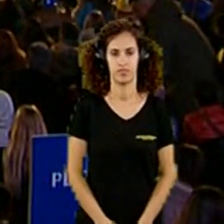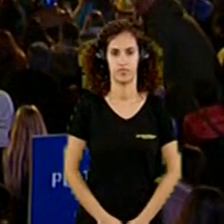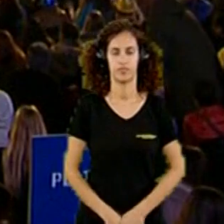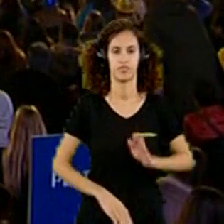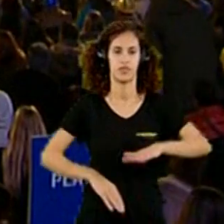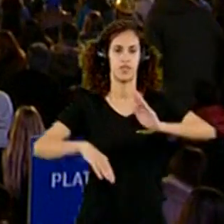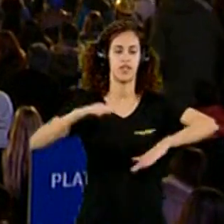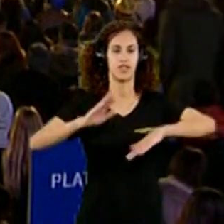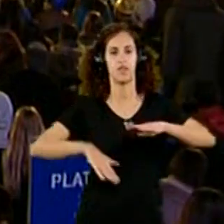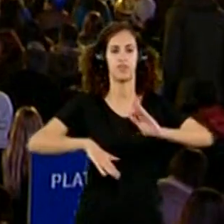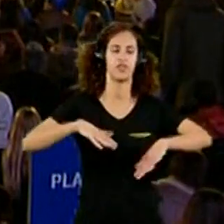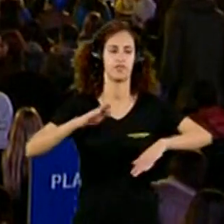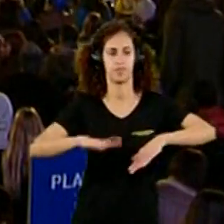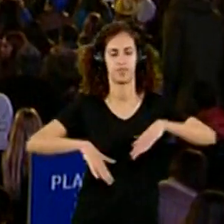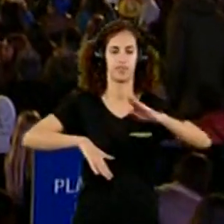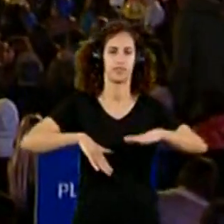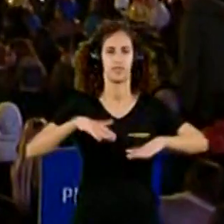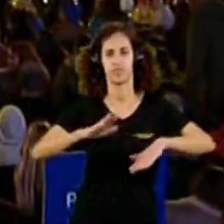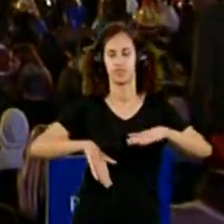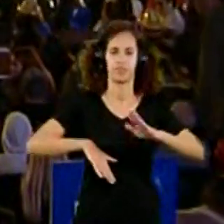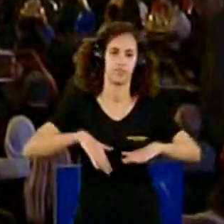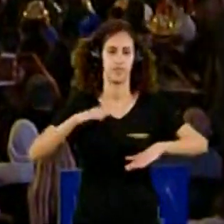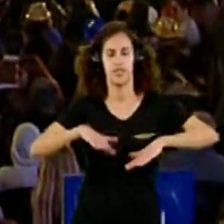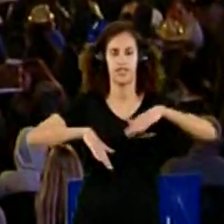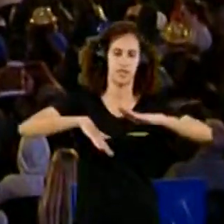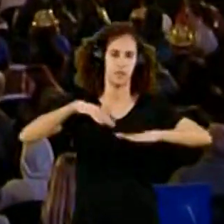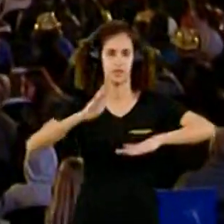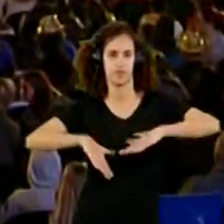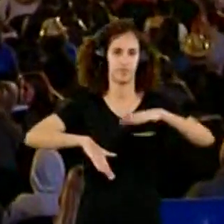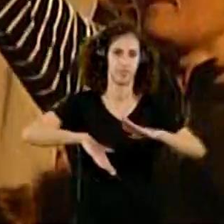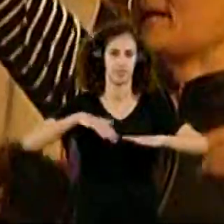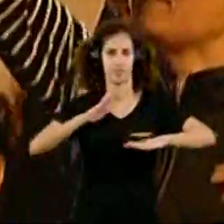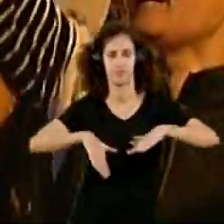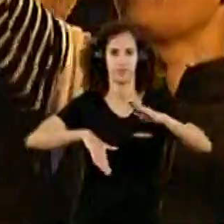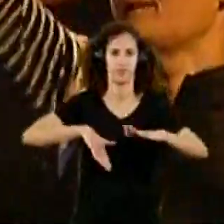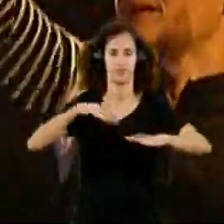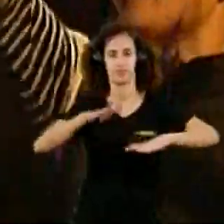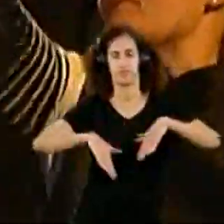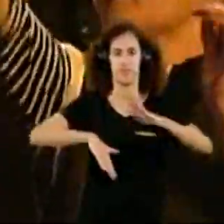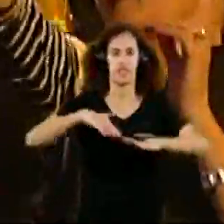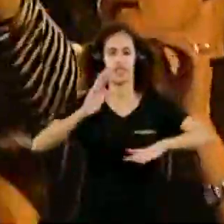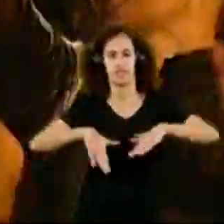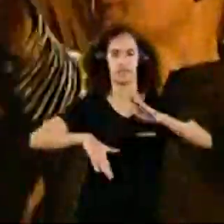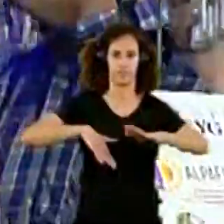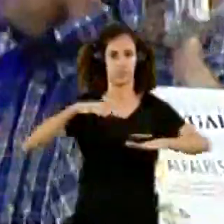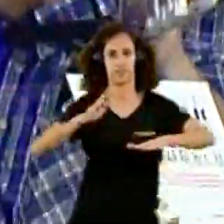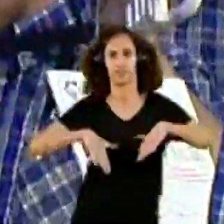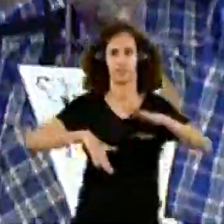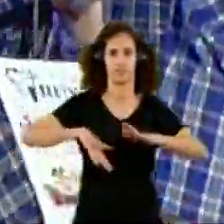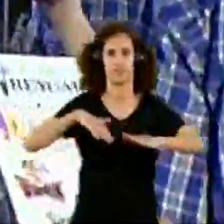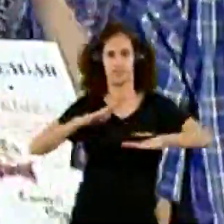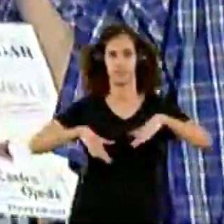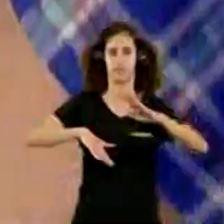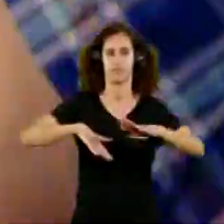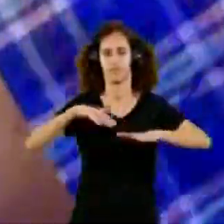murga LPGC. Si nos etiquetan, puede salir su mensaje de Twitter aquí y en su pantalla. Lo están viendo, ¿verdad? No se despisten con el